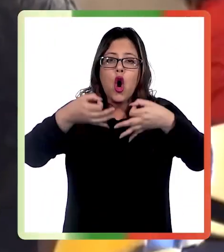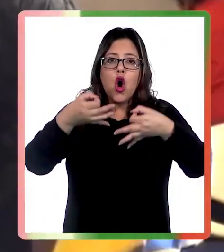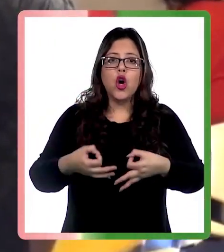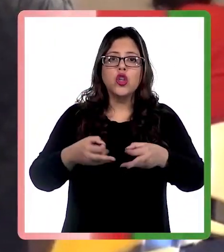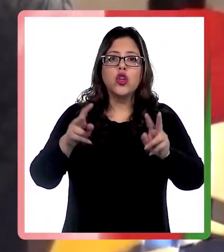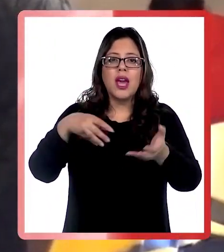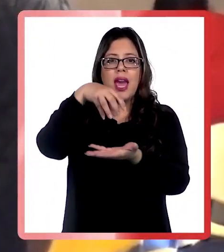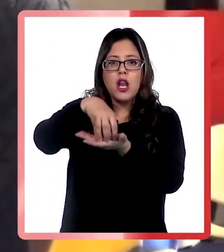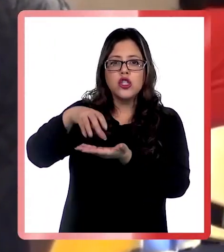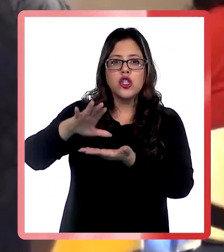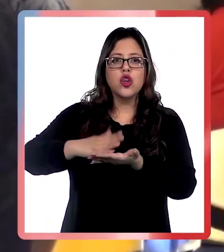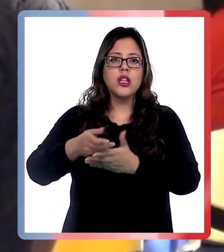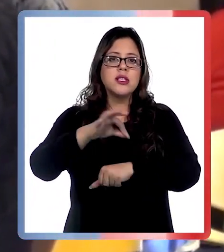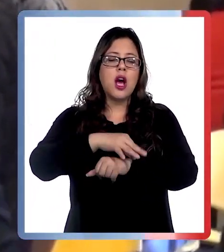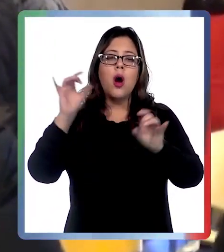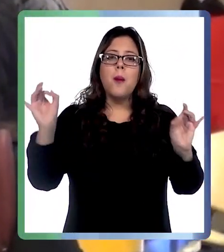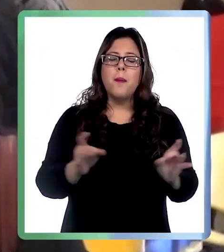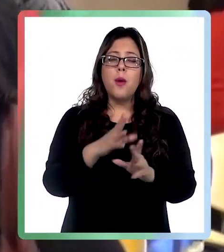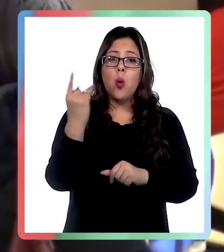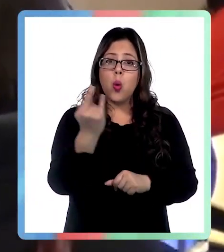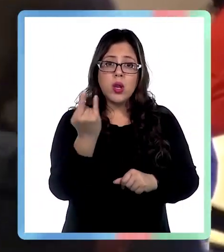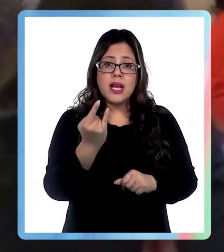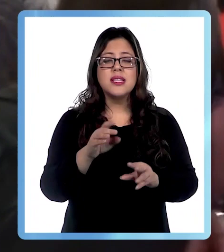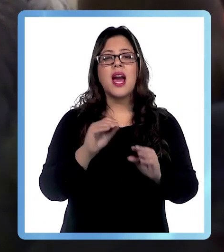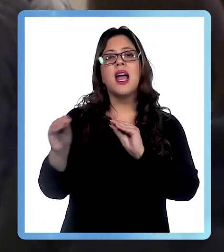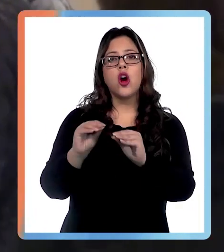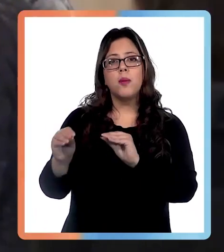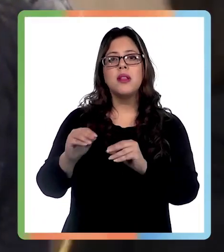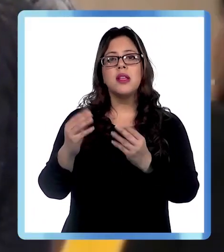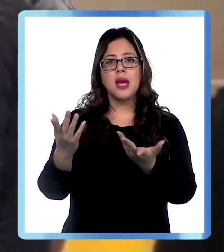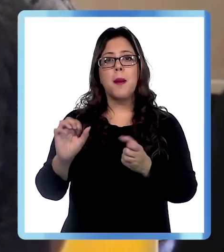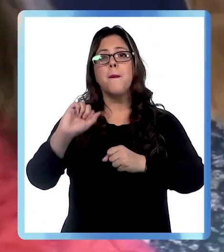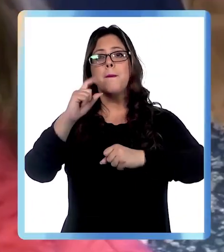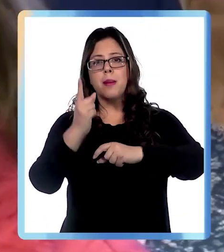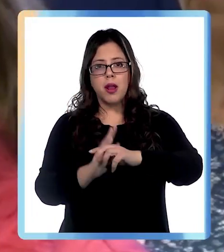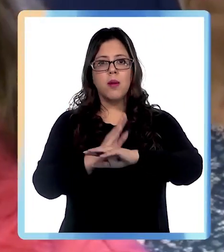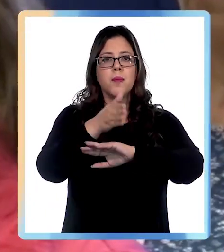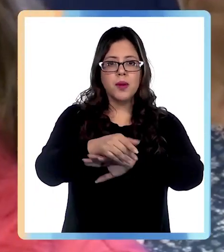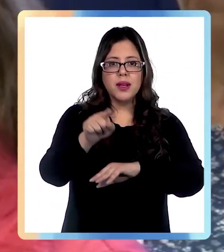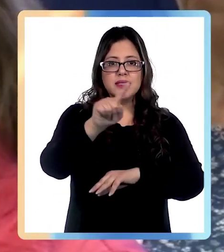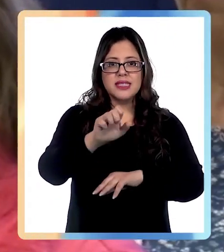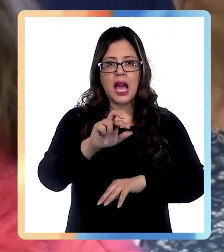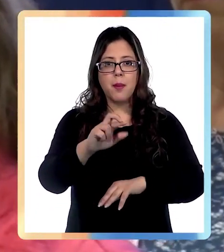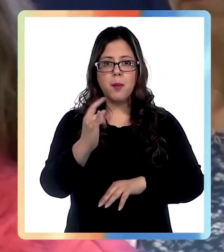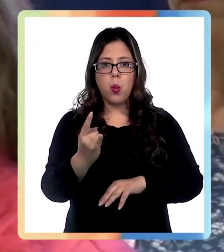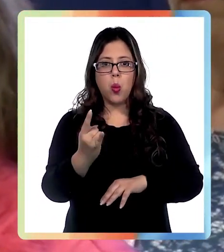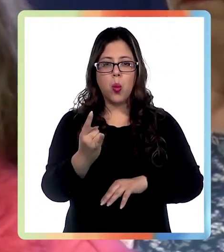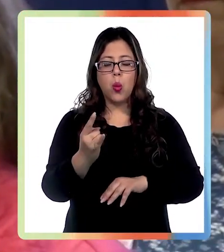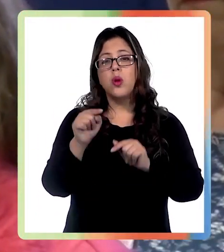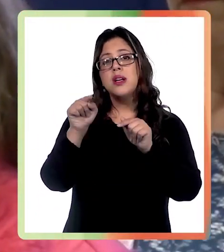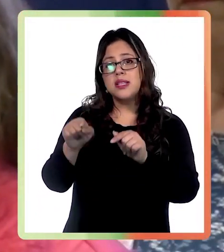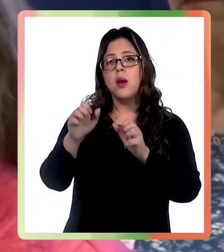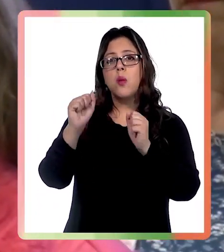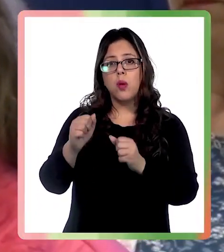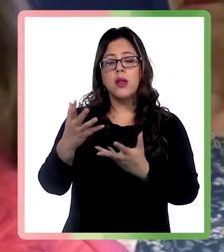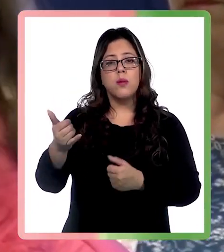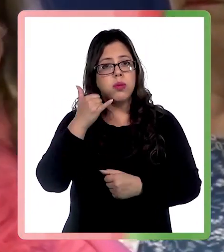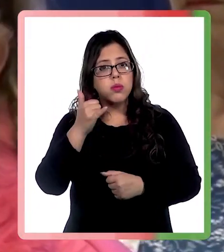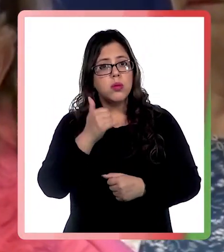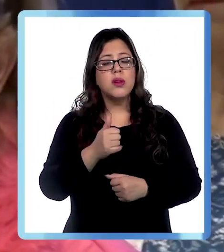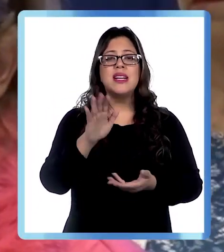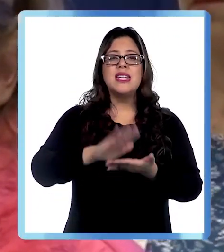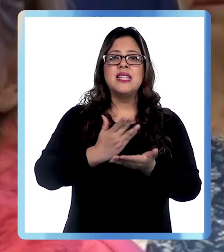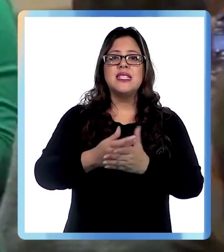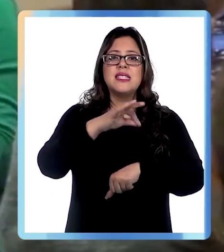correcto uso de los centros de salud en caso de alguna urgencia recomendando acudir en primera instancia al sapu también se puede comunicar